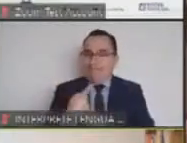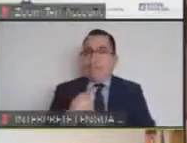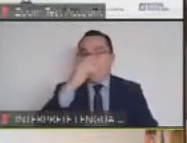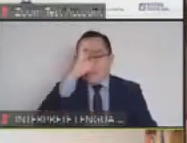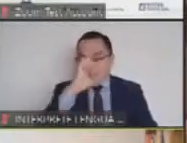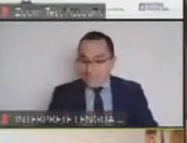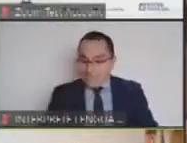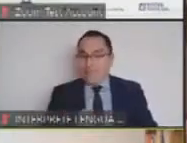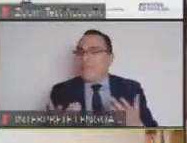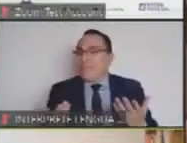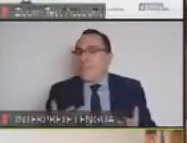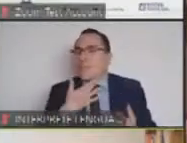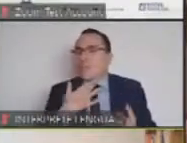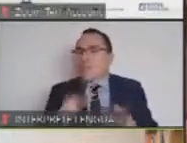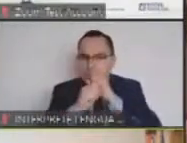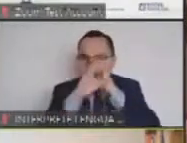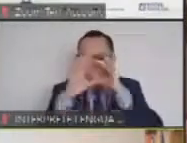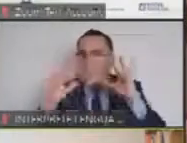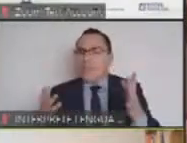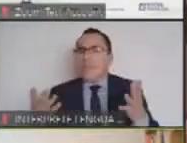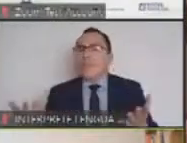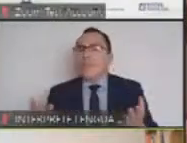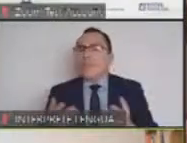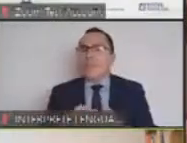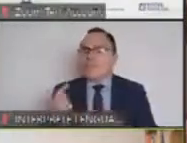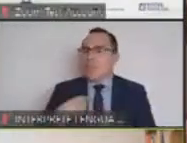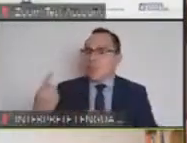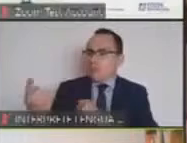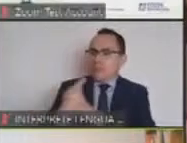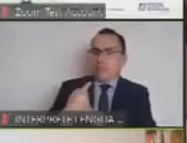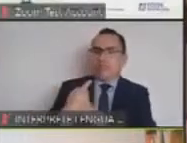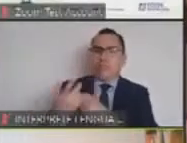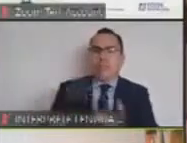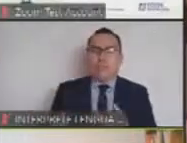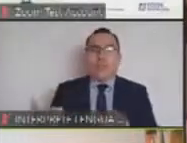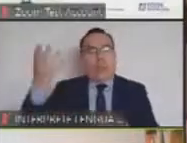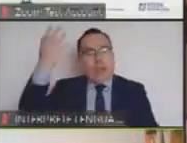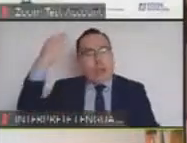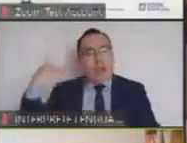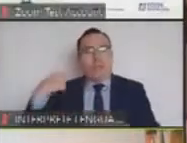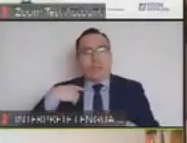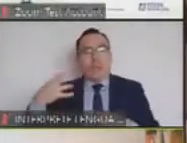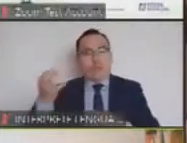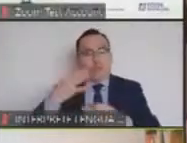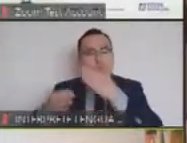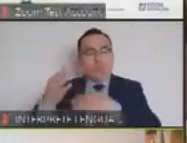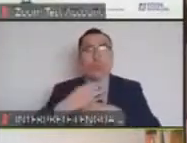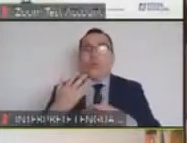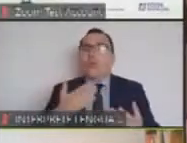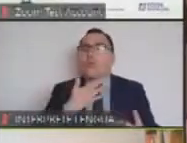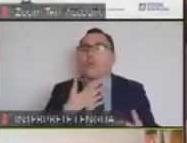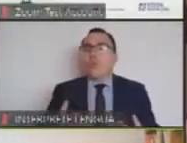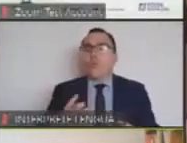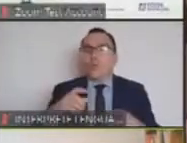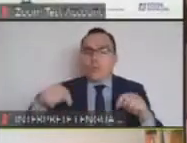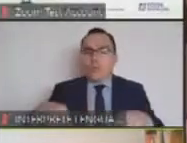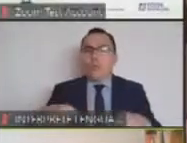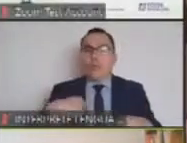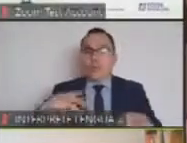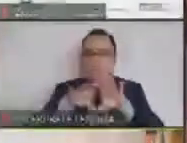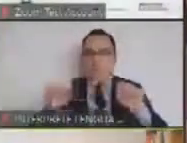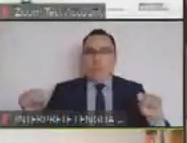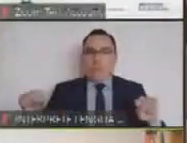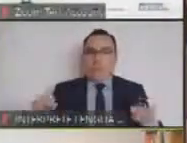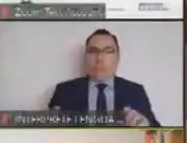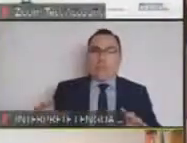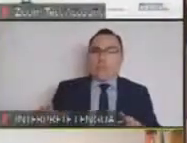claridad establecido cuáles serían estos deberes, el deber ser, como decía antes, ante la necesidad de que tengamos un compromiso con la